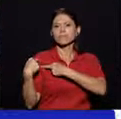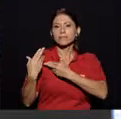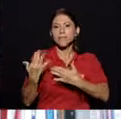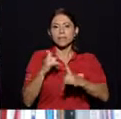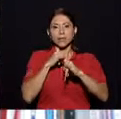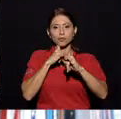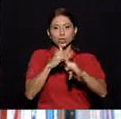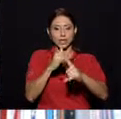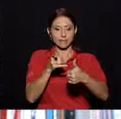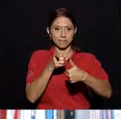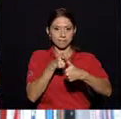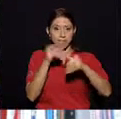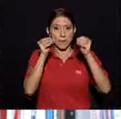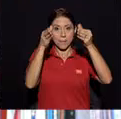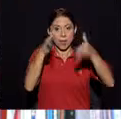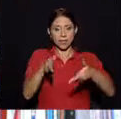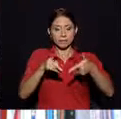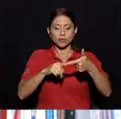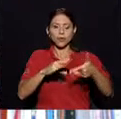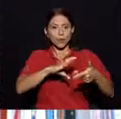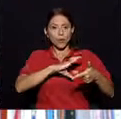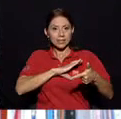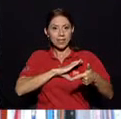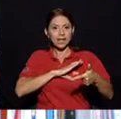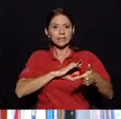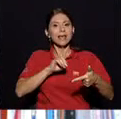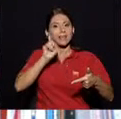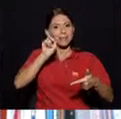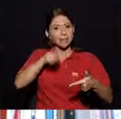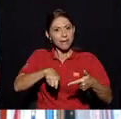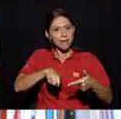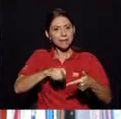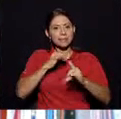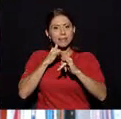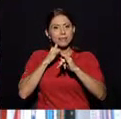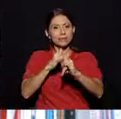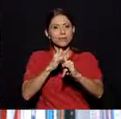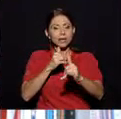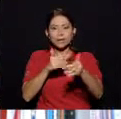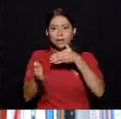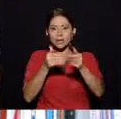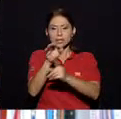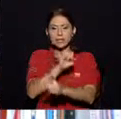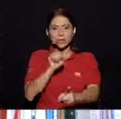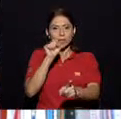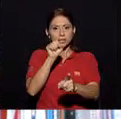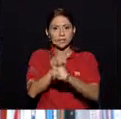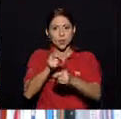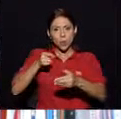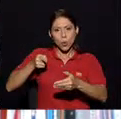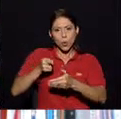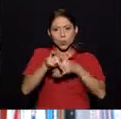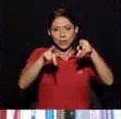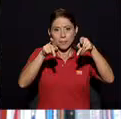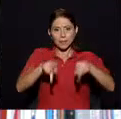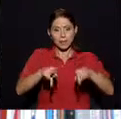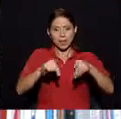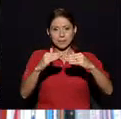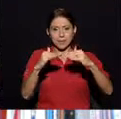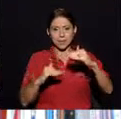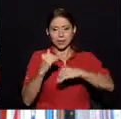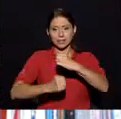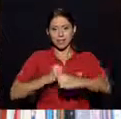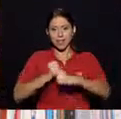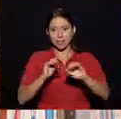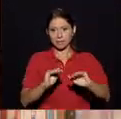de maestros, háblese de policías. Ellos tienen un deber de denunciar cualquier hecho que esté sucediendo en contra de las